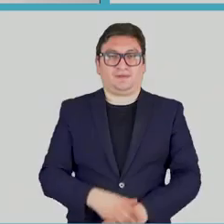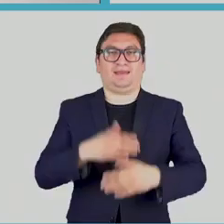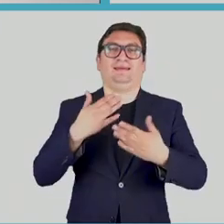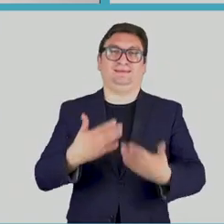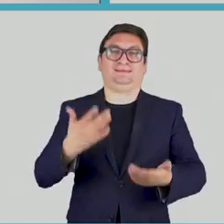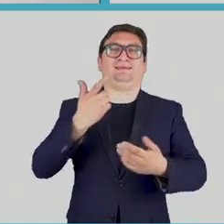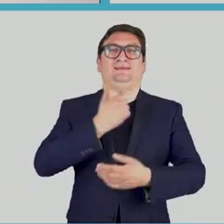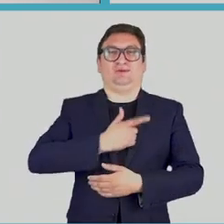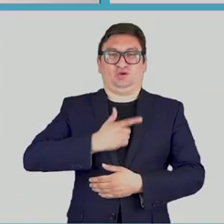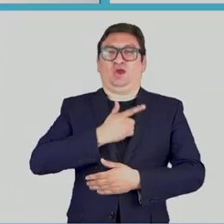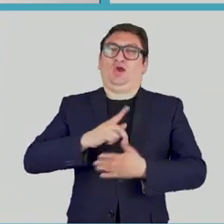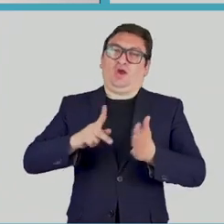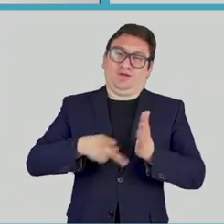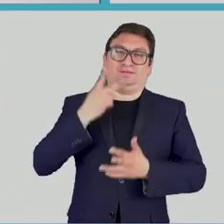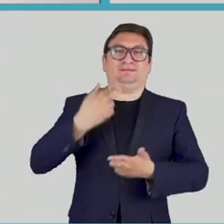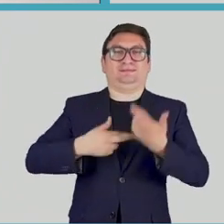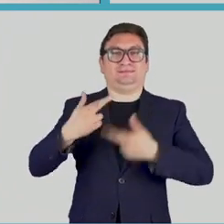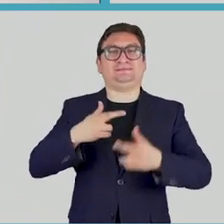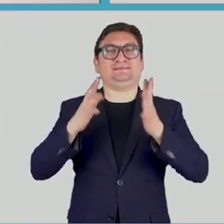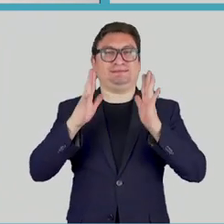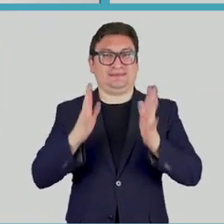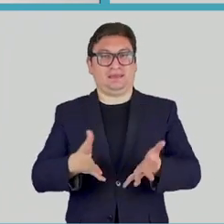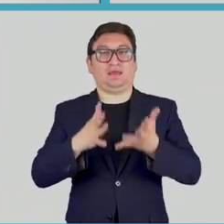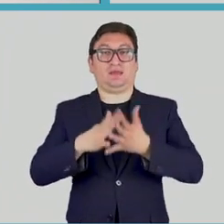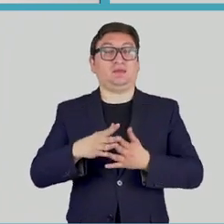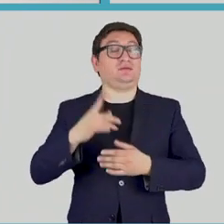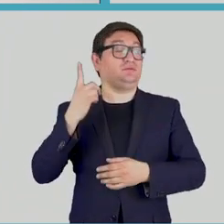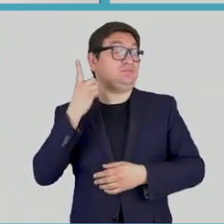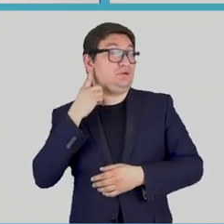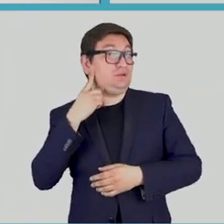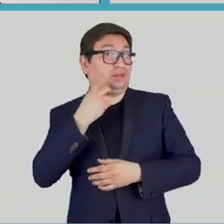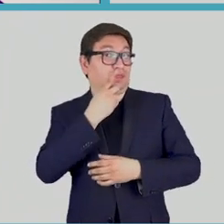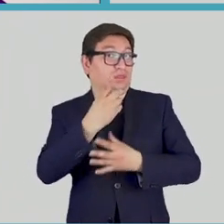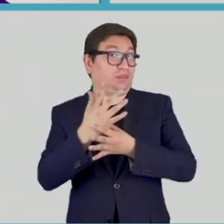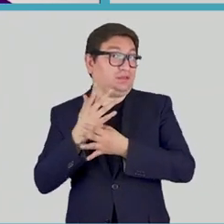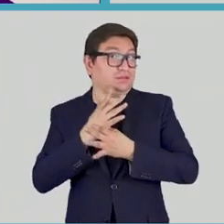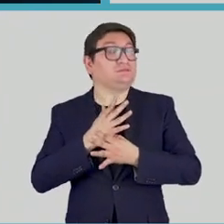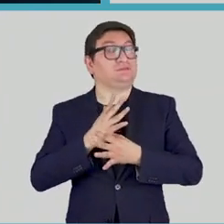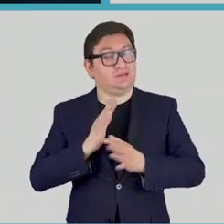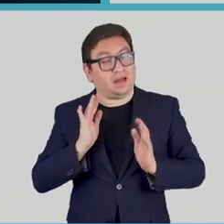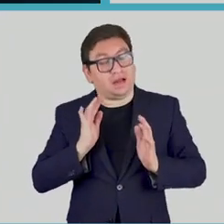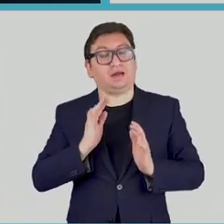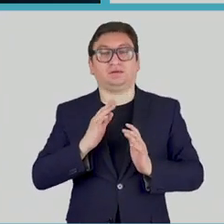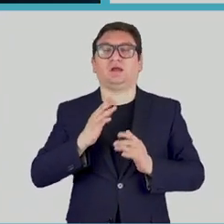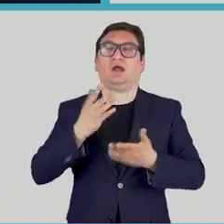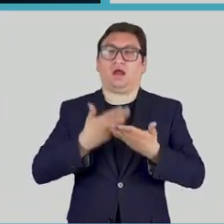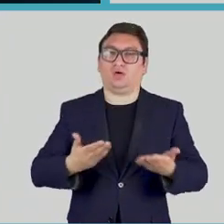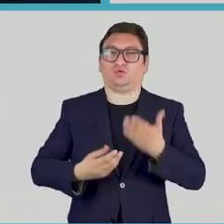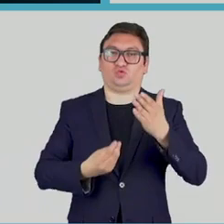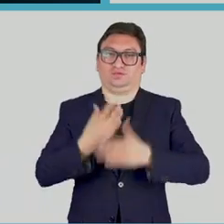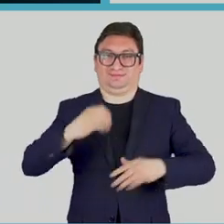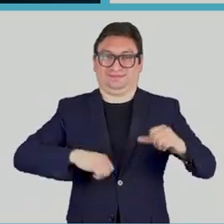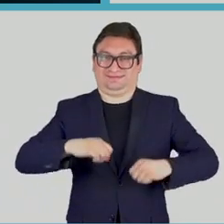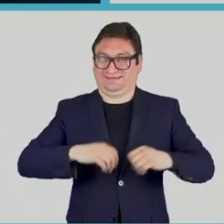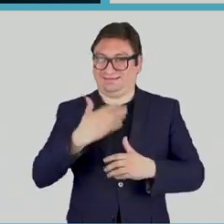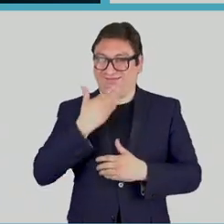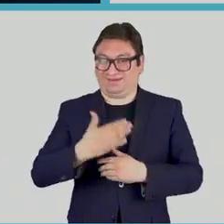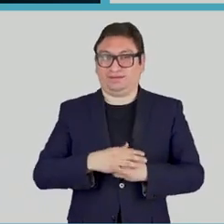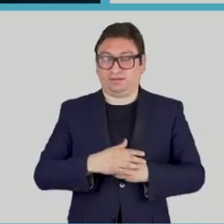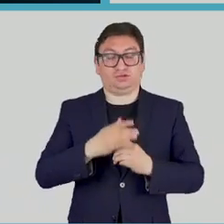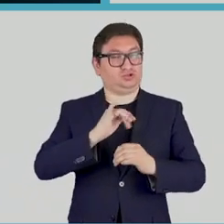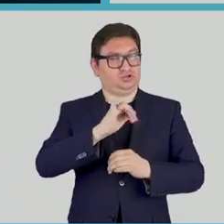pues Qué gusto que estemos ya de regreso y se dice por ahí que es momento de nuestra dinámica querido Gabriel pues